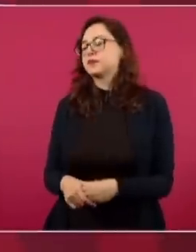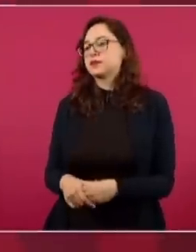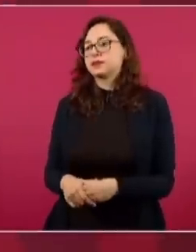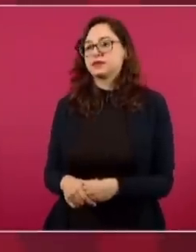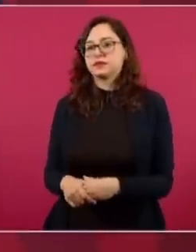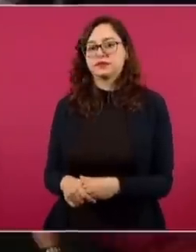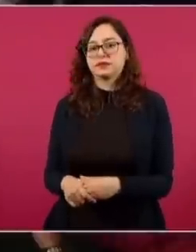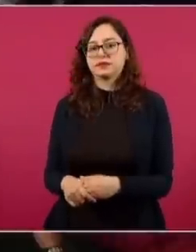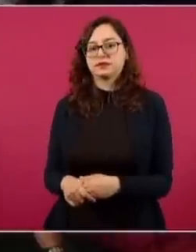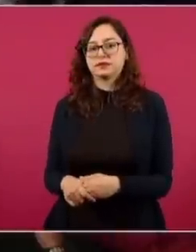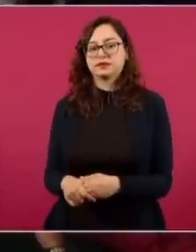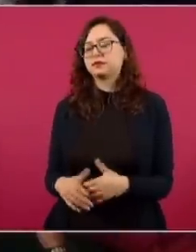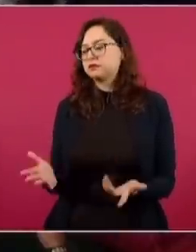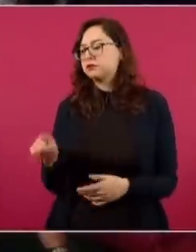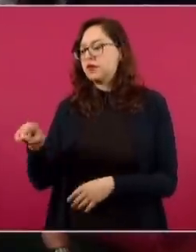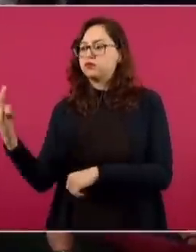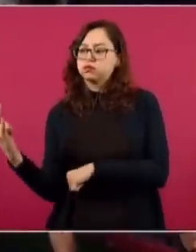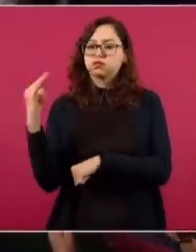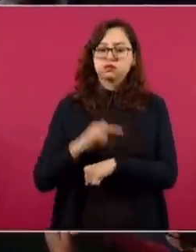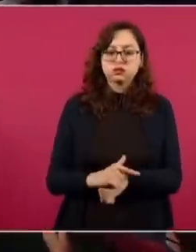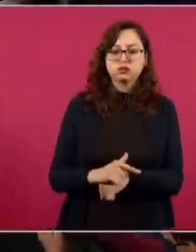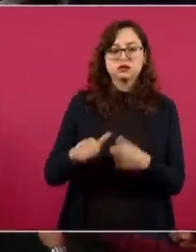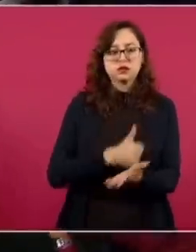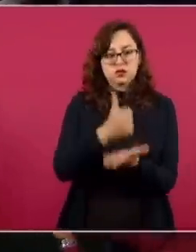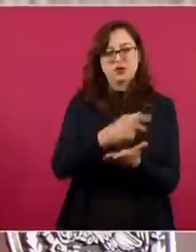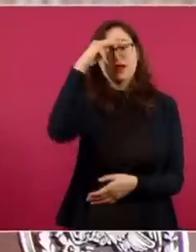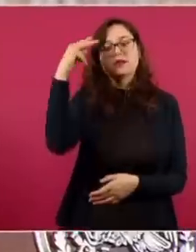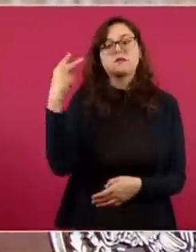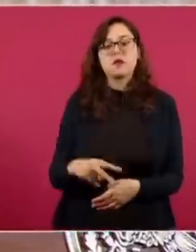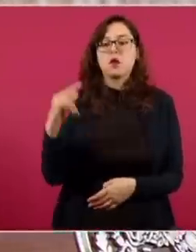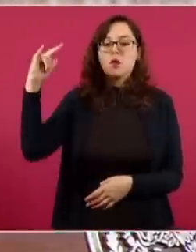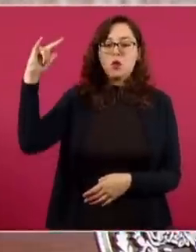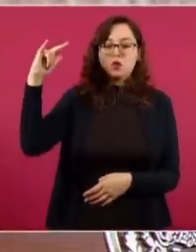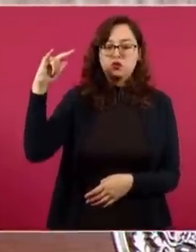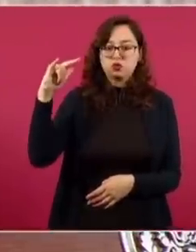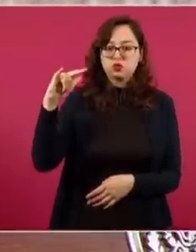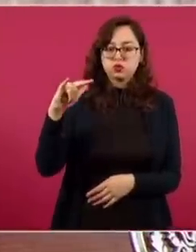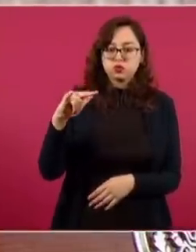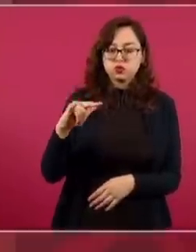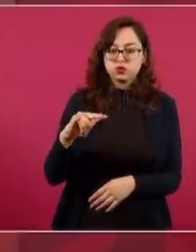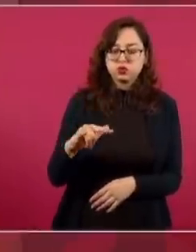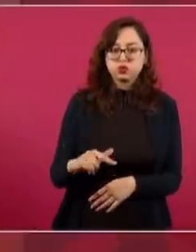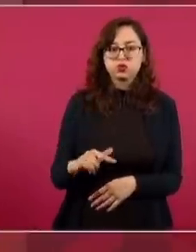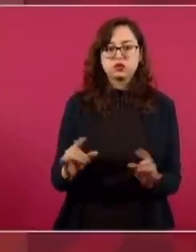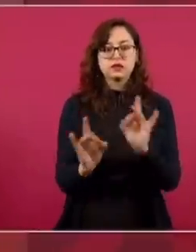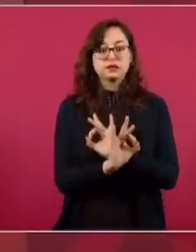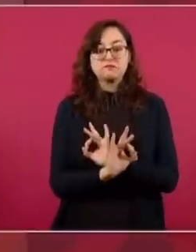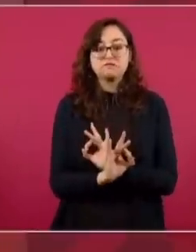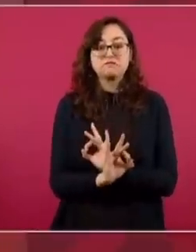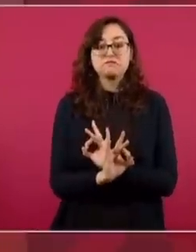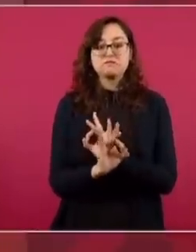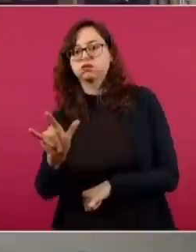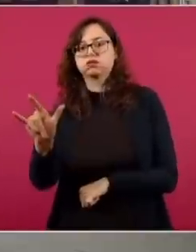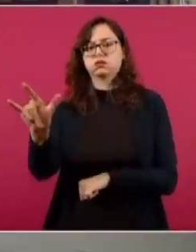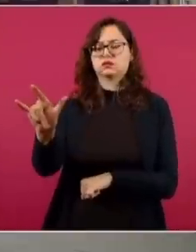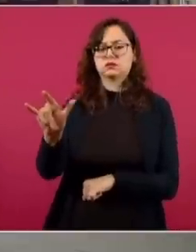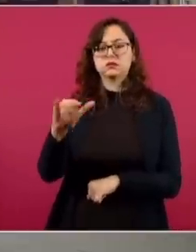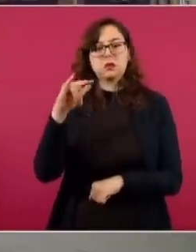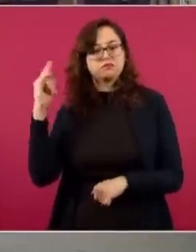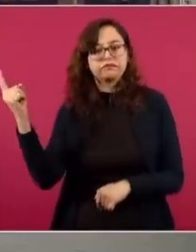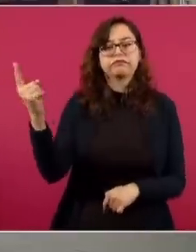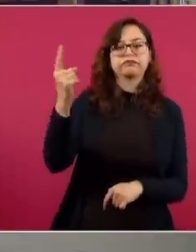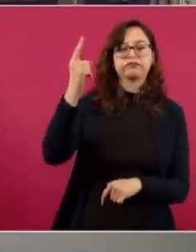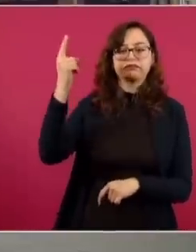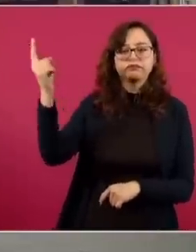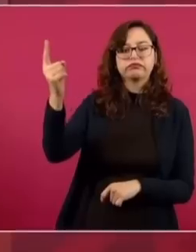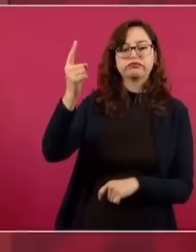ya veníamos llegando, ya el avión estaba por tomar la pista y de repente que se desvía y se va a dar una